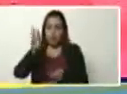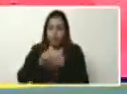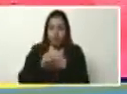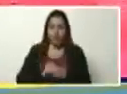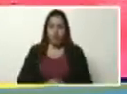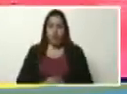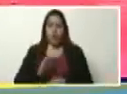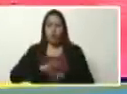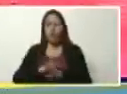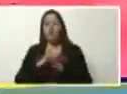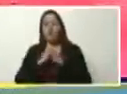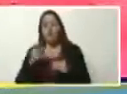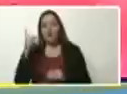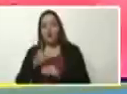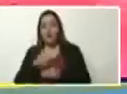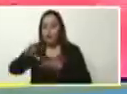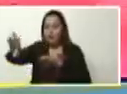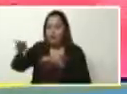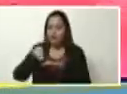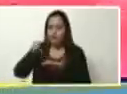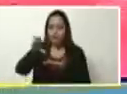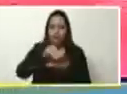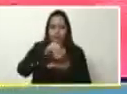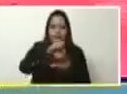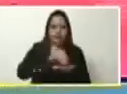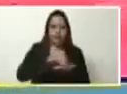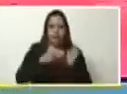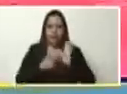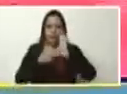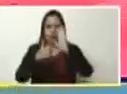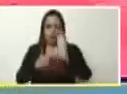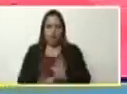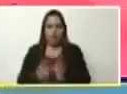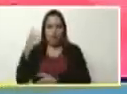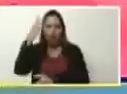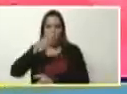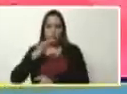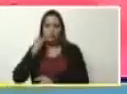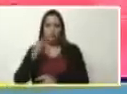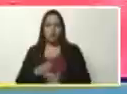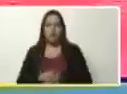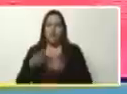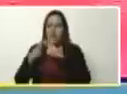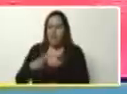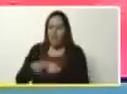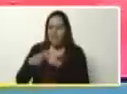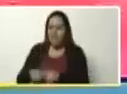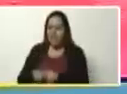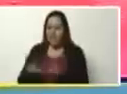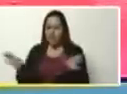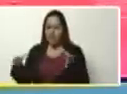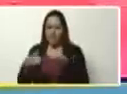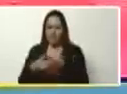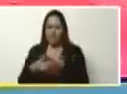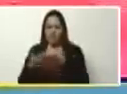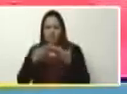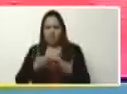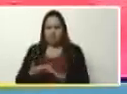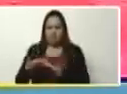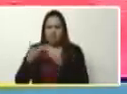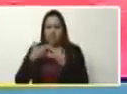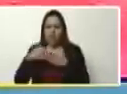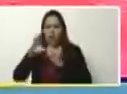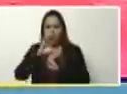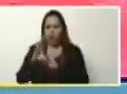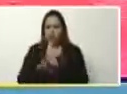Porque todo esto hay que recogerlo y mostrárselo a la juventud en talleres, seminarios, cursos.